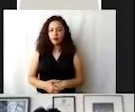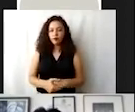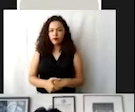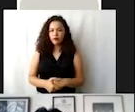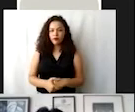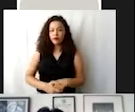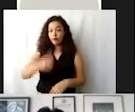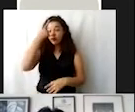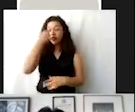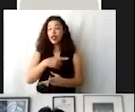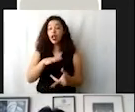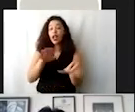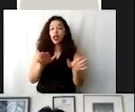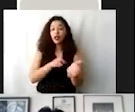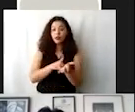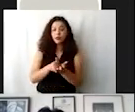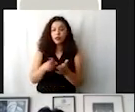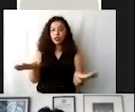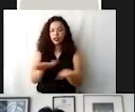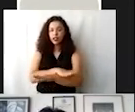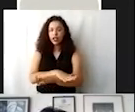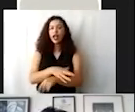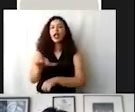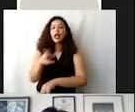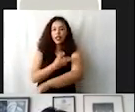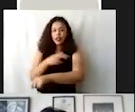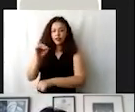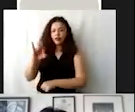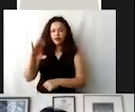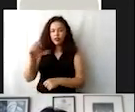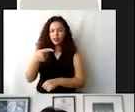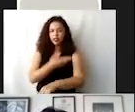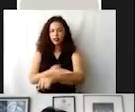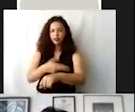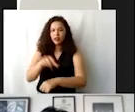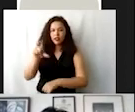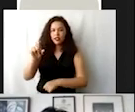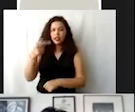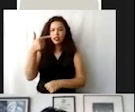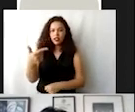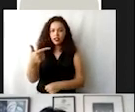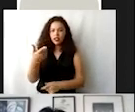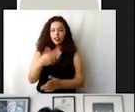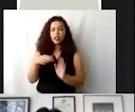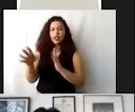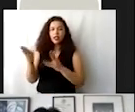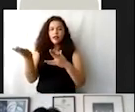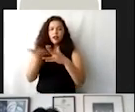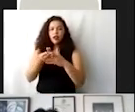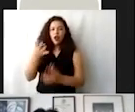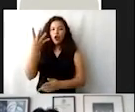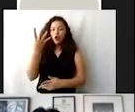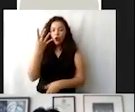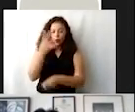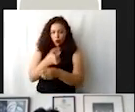cambio de domicilio tenemos la ficha de trámite 77 que nos lo señala la fracción cuarta. En